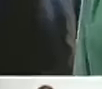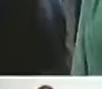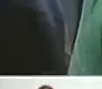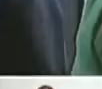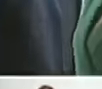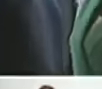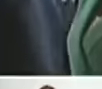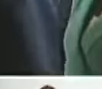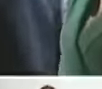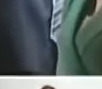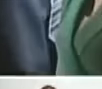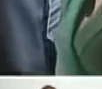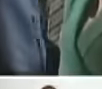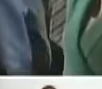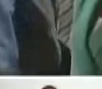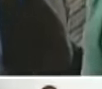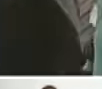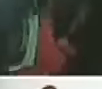Ginebra de